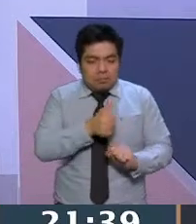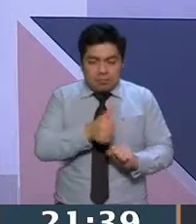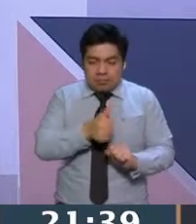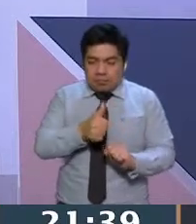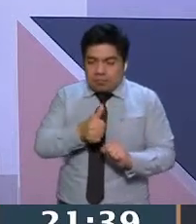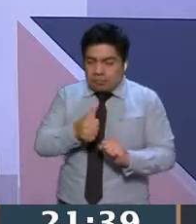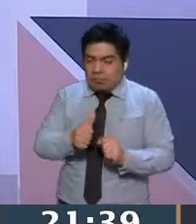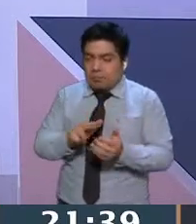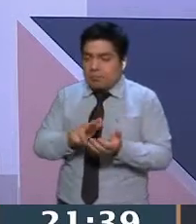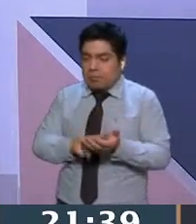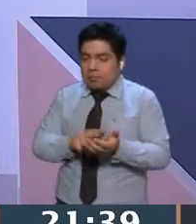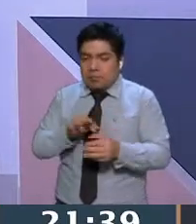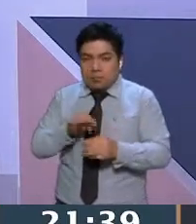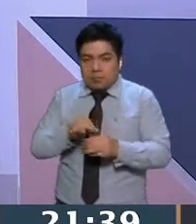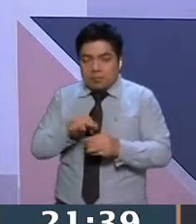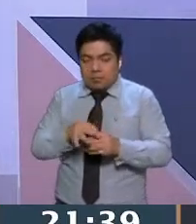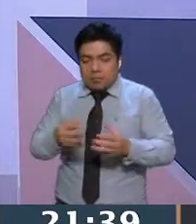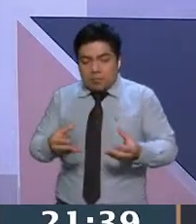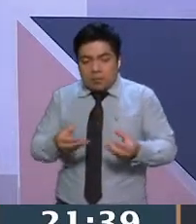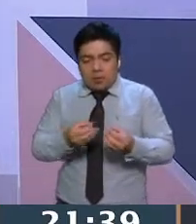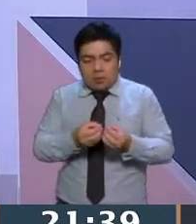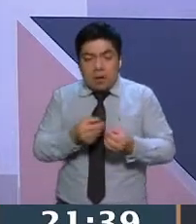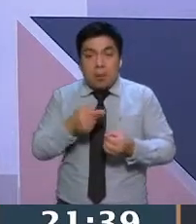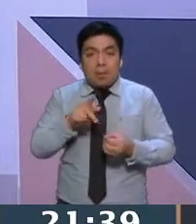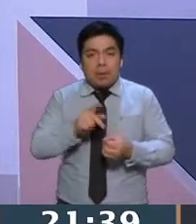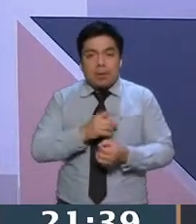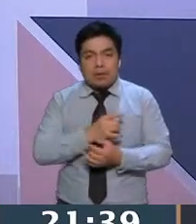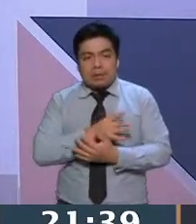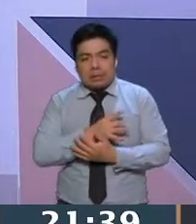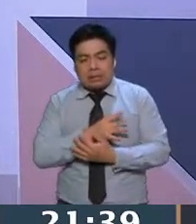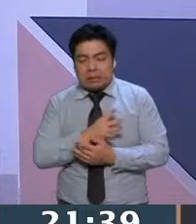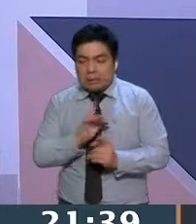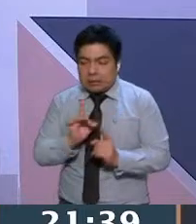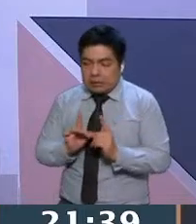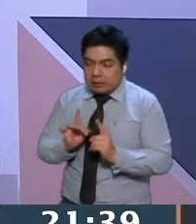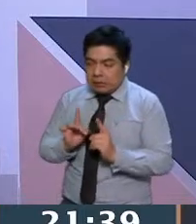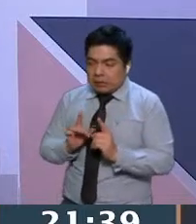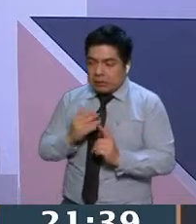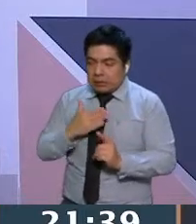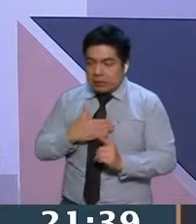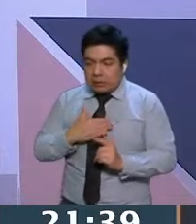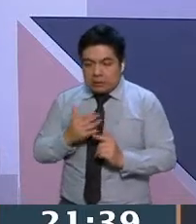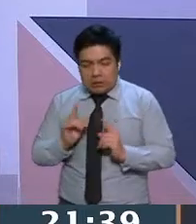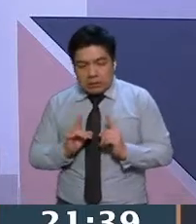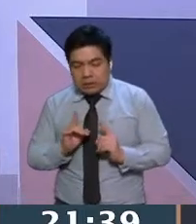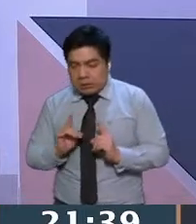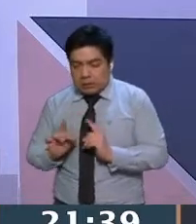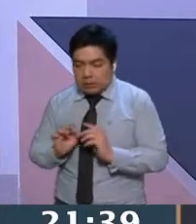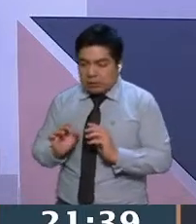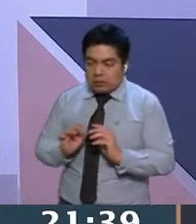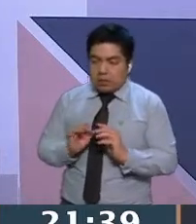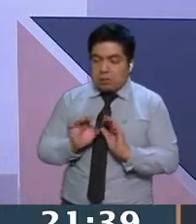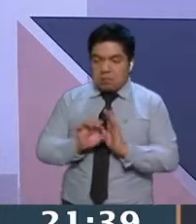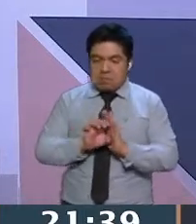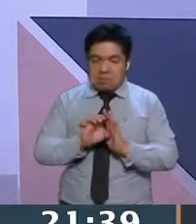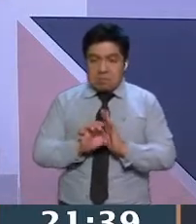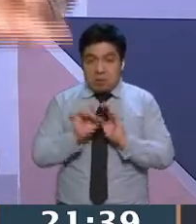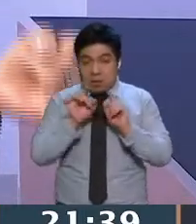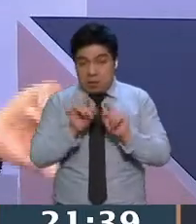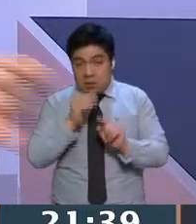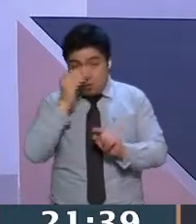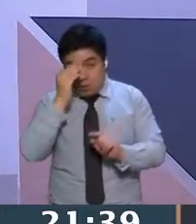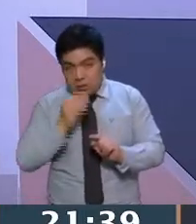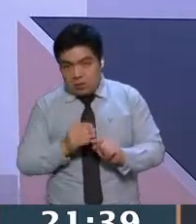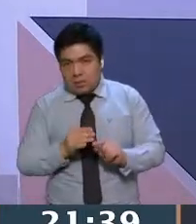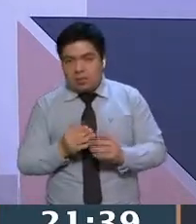suma. Pero si no hay incertidumbre democrática, ya no hay democracia. Si tú ya sabes desde hoy que los